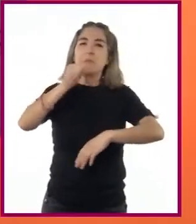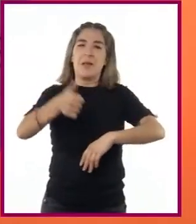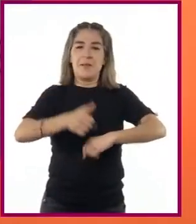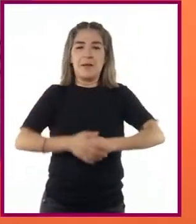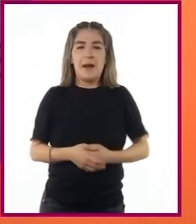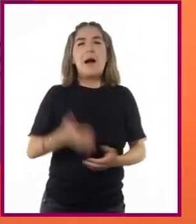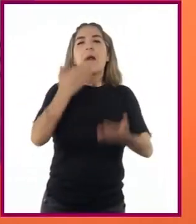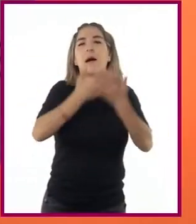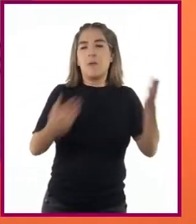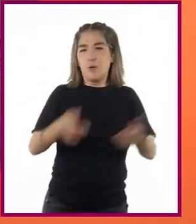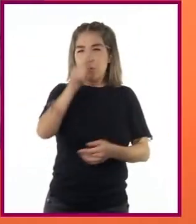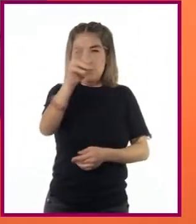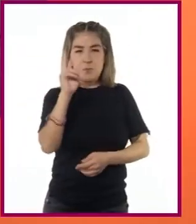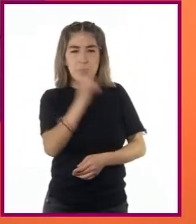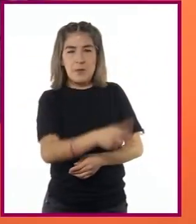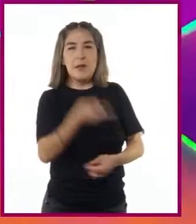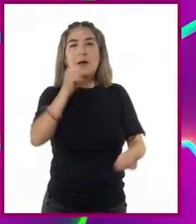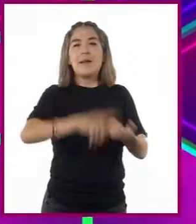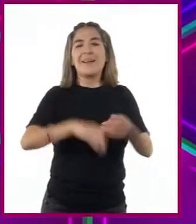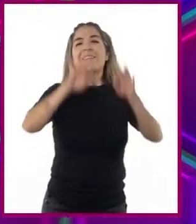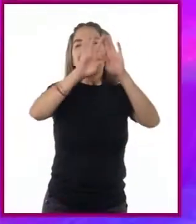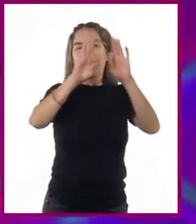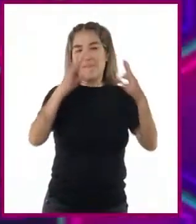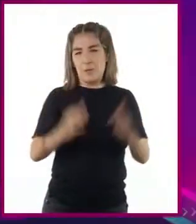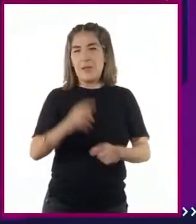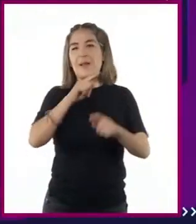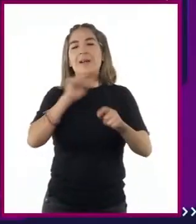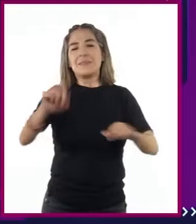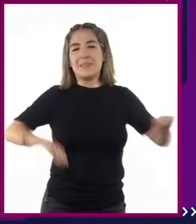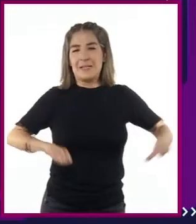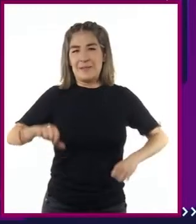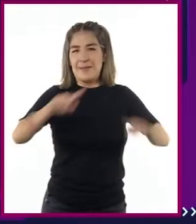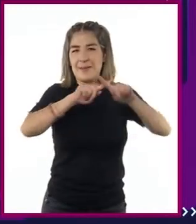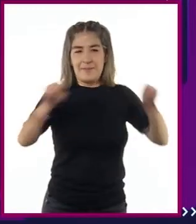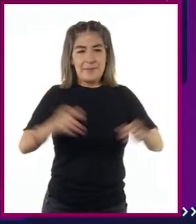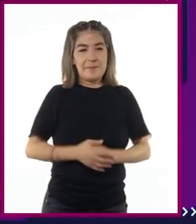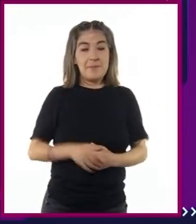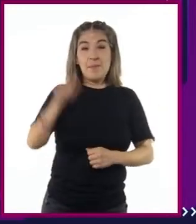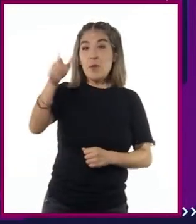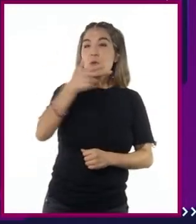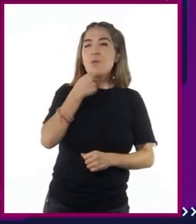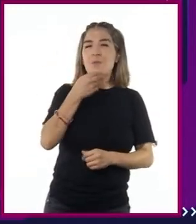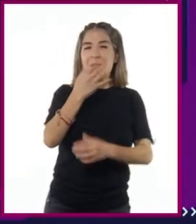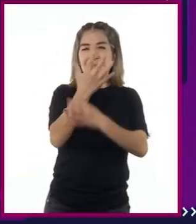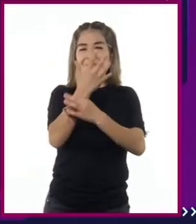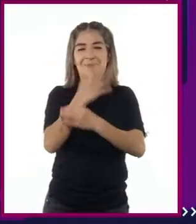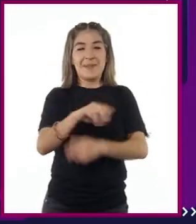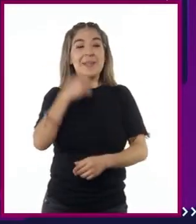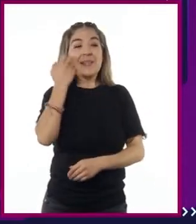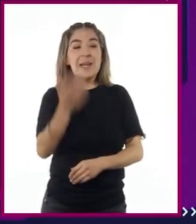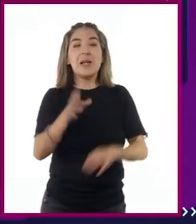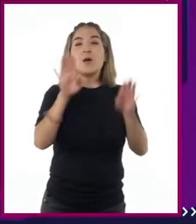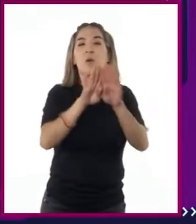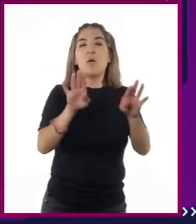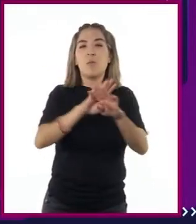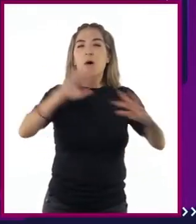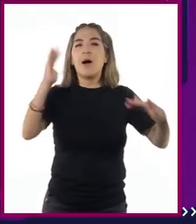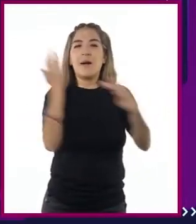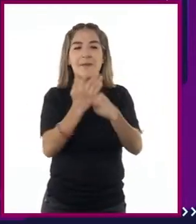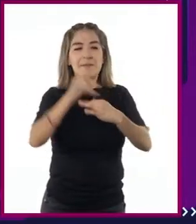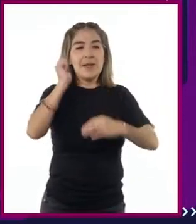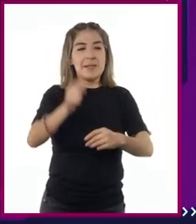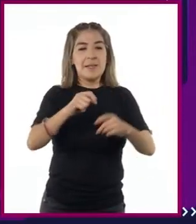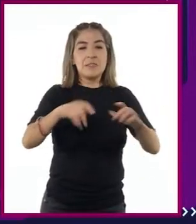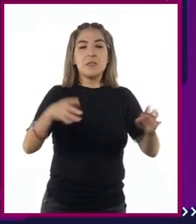Ahora consideremos un reto diferente. Ian desea dividir un terreno rectangular